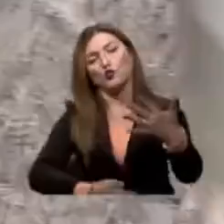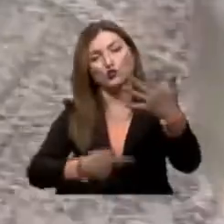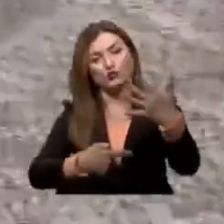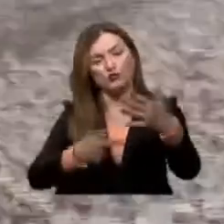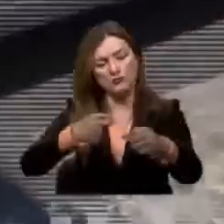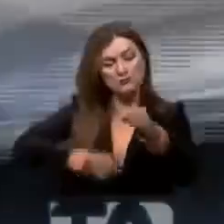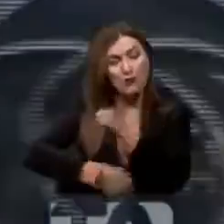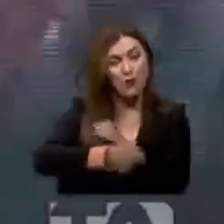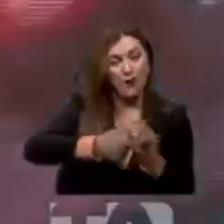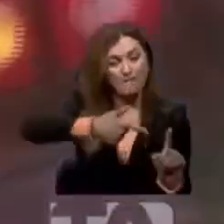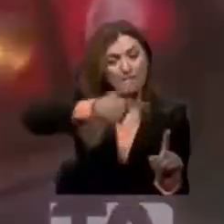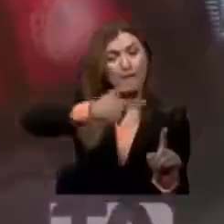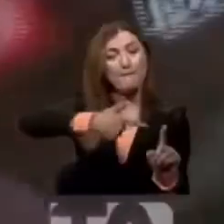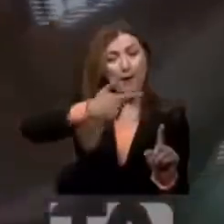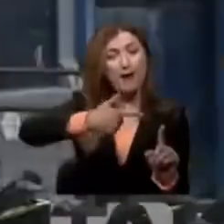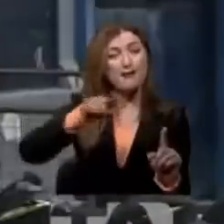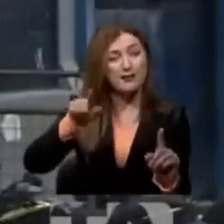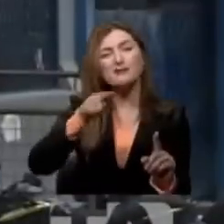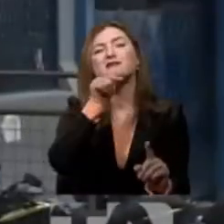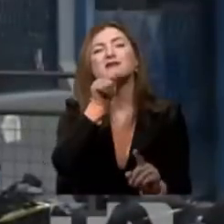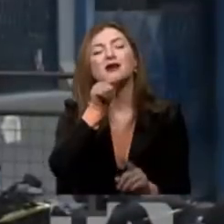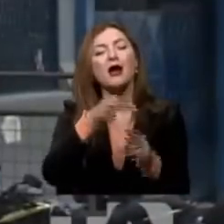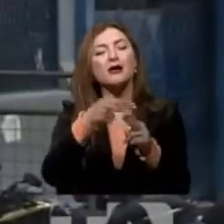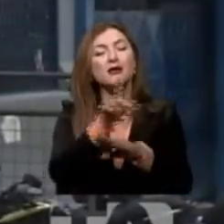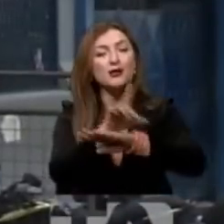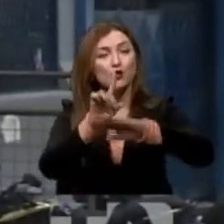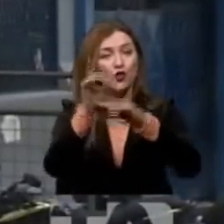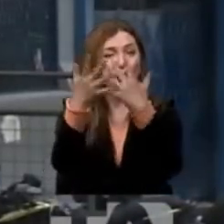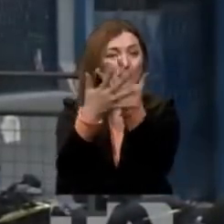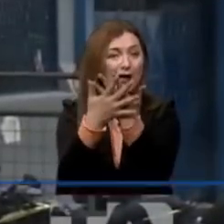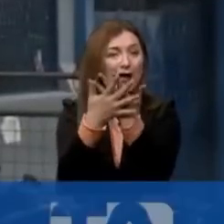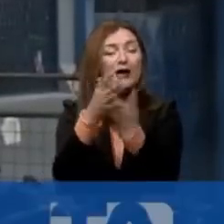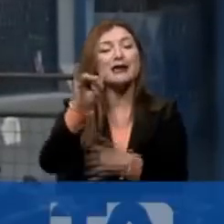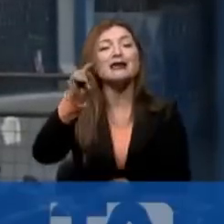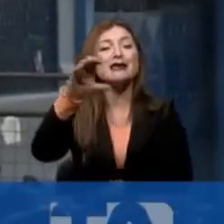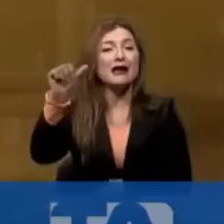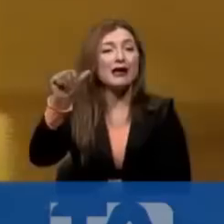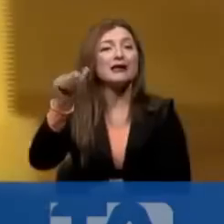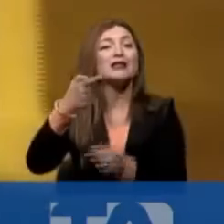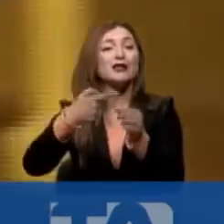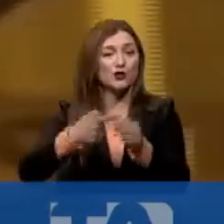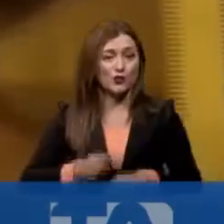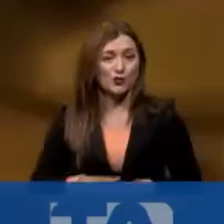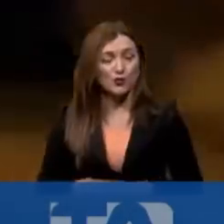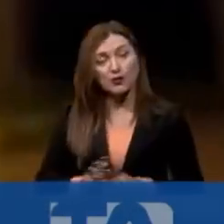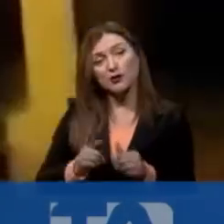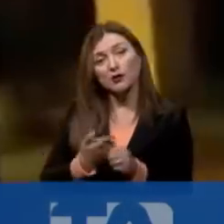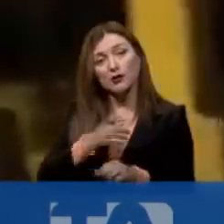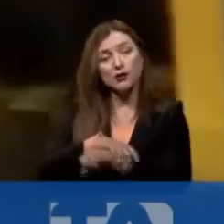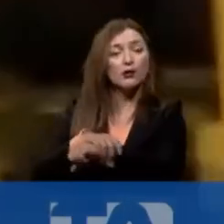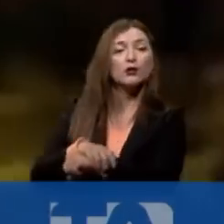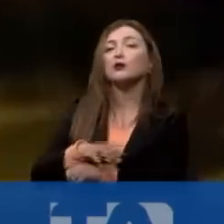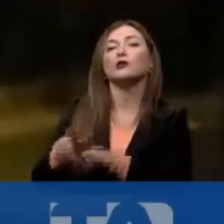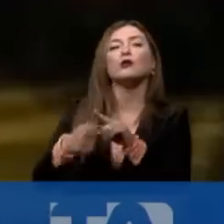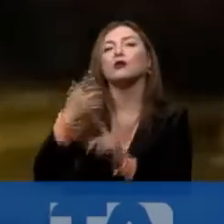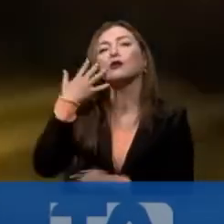del asesinato de Santiago Loza, exdirector de la cárcel de El Inca en Quito. La primera detención del Gordo Luis ocurrió